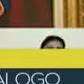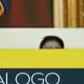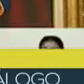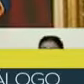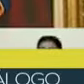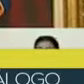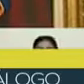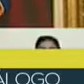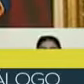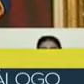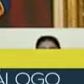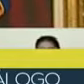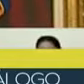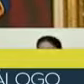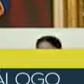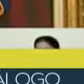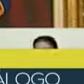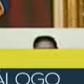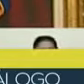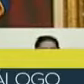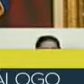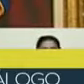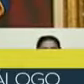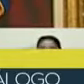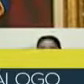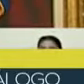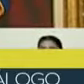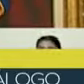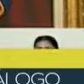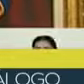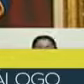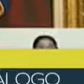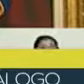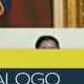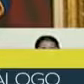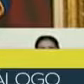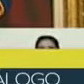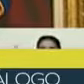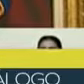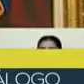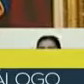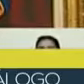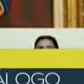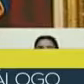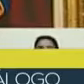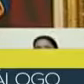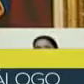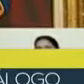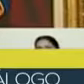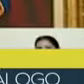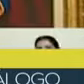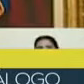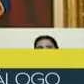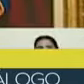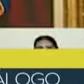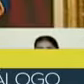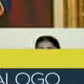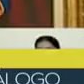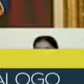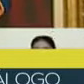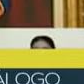más inversiones para producir petróleo. Sí, están llegando. Va a haber cada vez más inversiones en